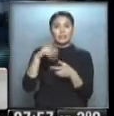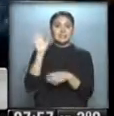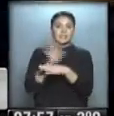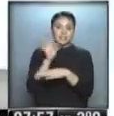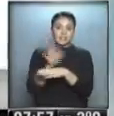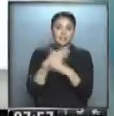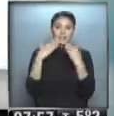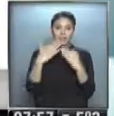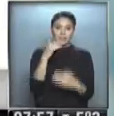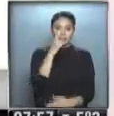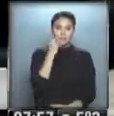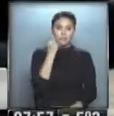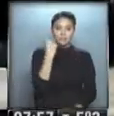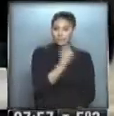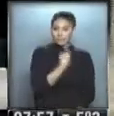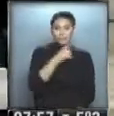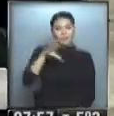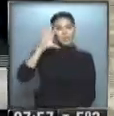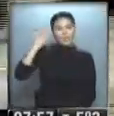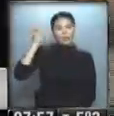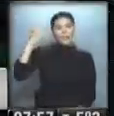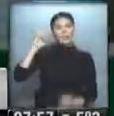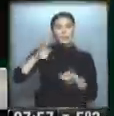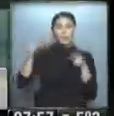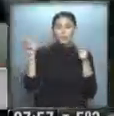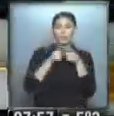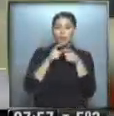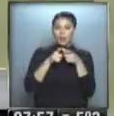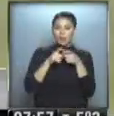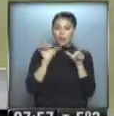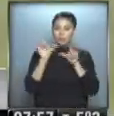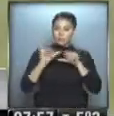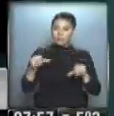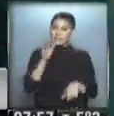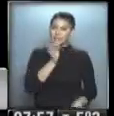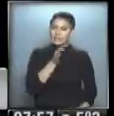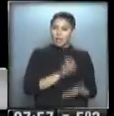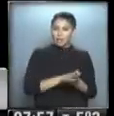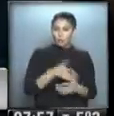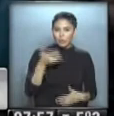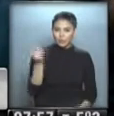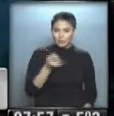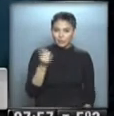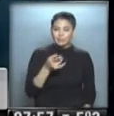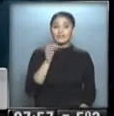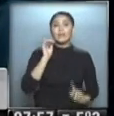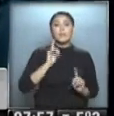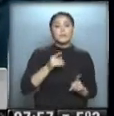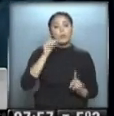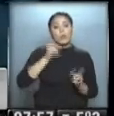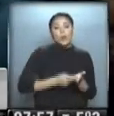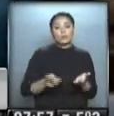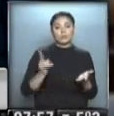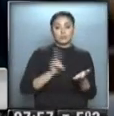difícil de la mano de jay jay abrams lo recordarán por los y además de un tiempo que de ciencia ficción y acción sabe un montón por otro lado vuelve